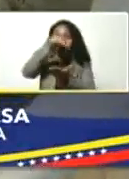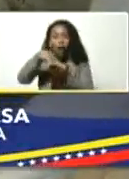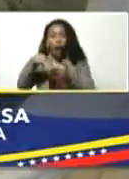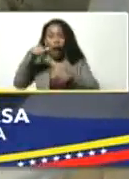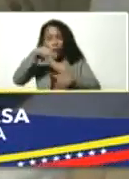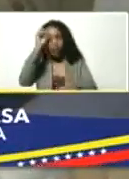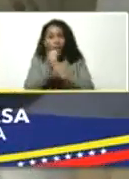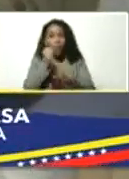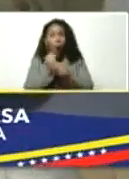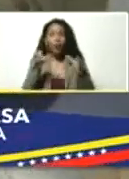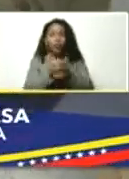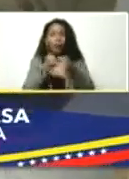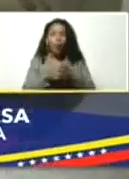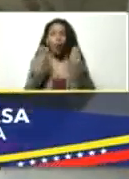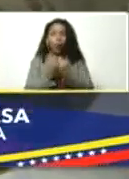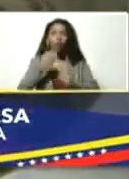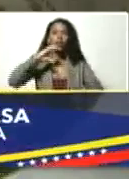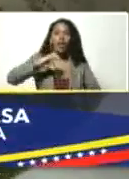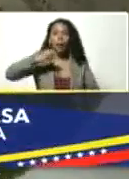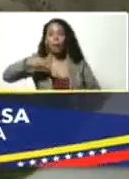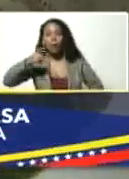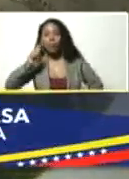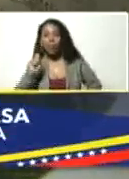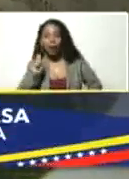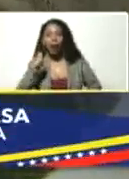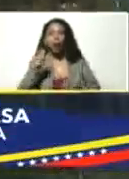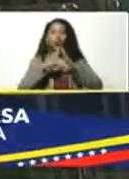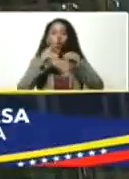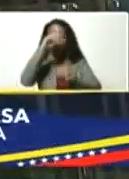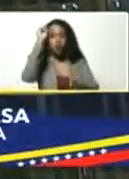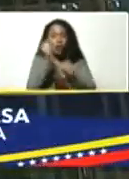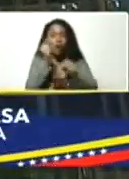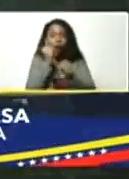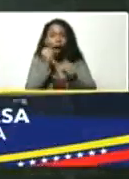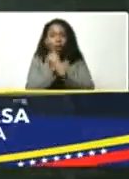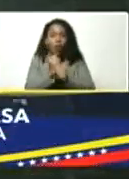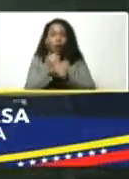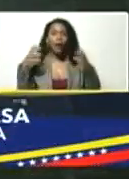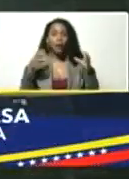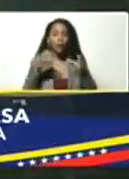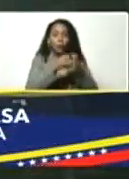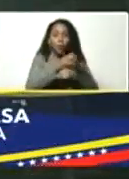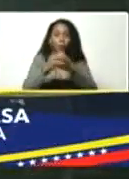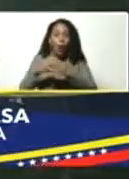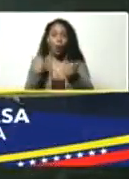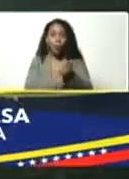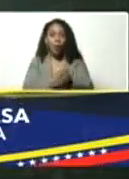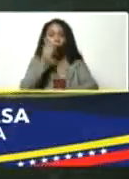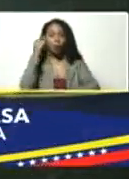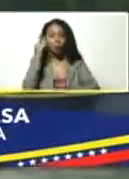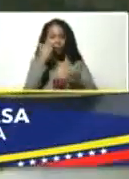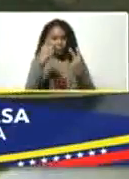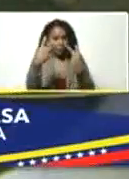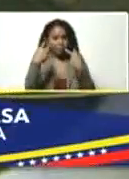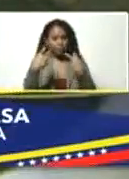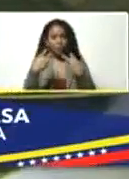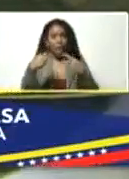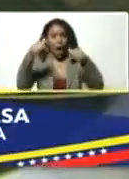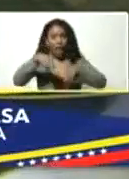con los CPT, un trabajo con toda la clase trabajadora, nuestras hermanas y nuestros hermanos. Fíjese, ¿esto en qué